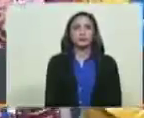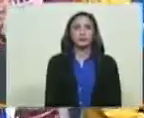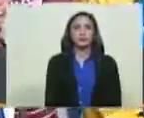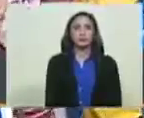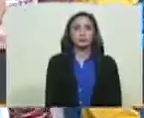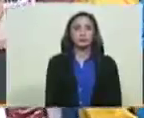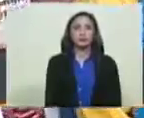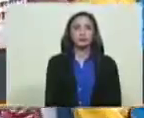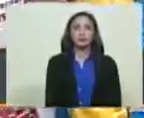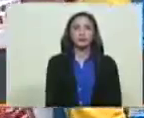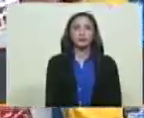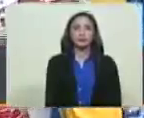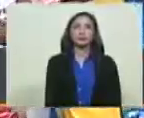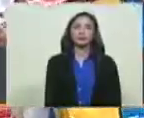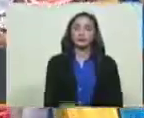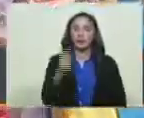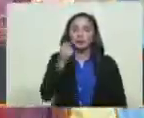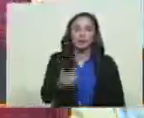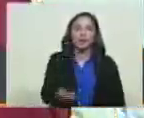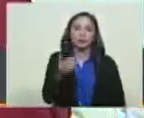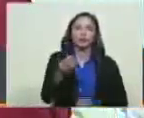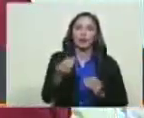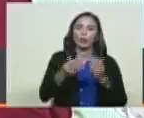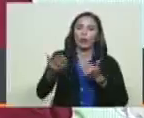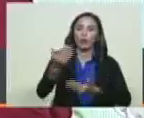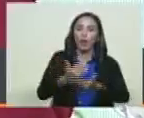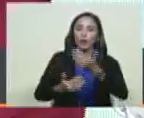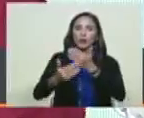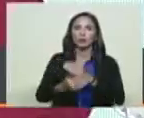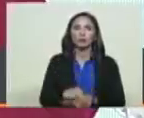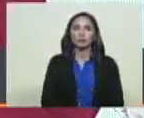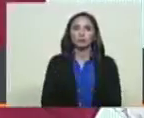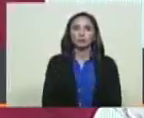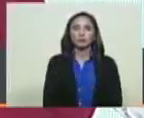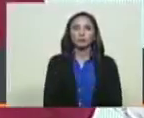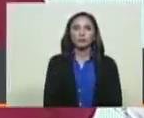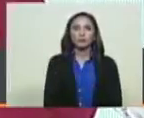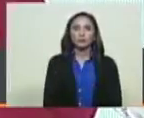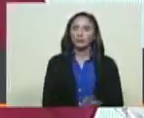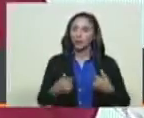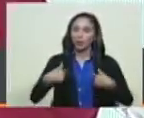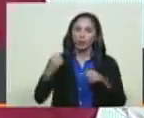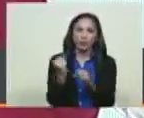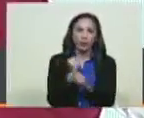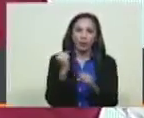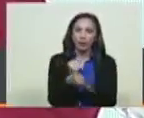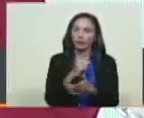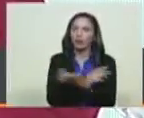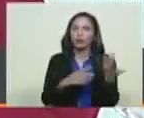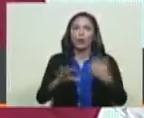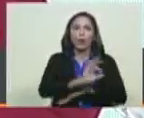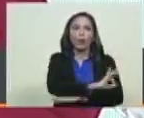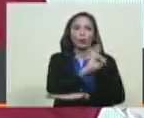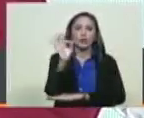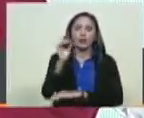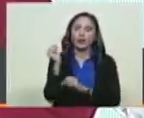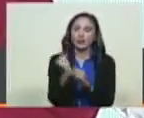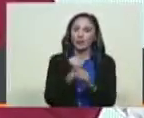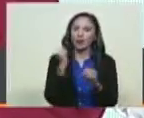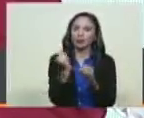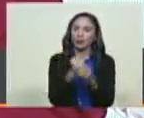eso es lo importante es ganar y yo estoy dedicado a esto 24 horas del día